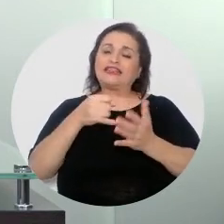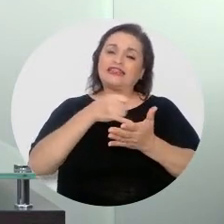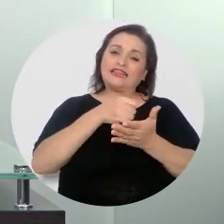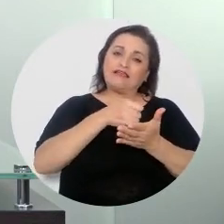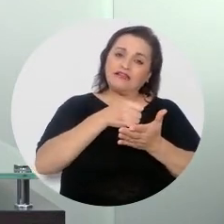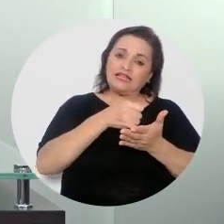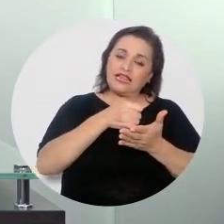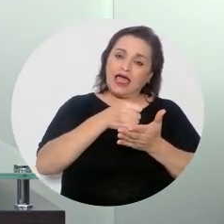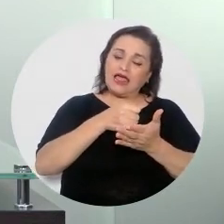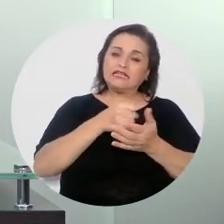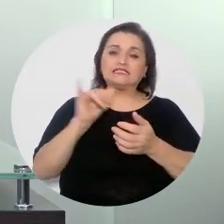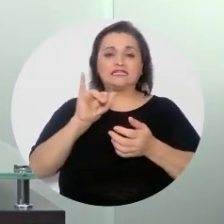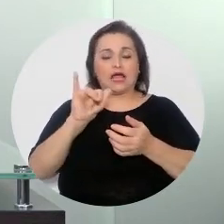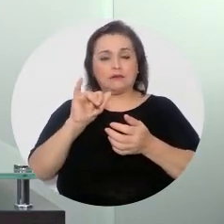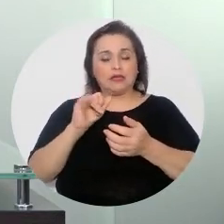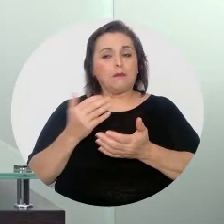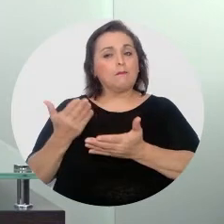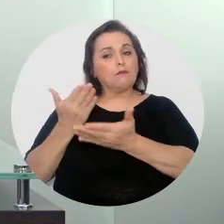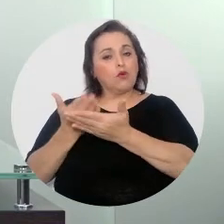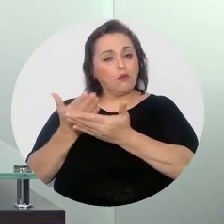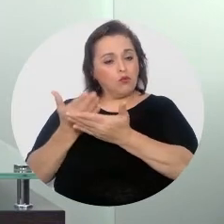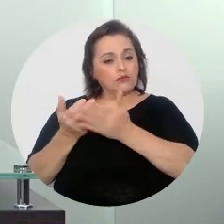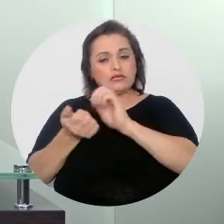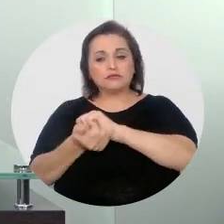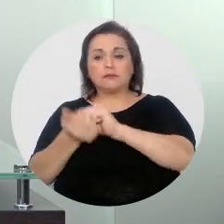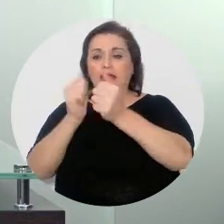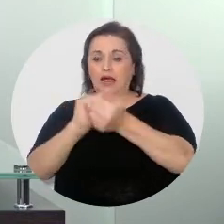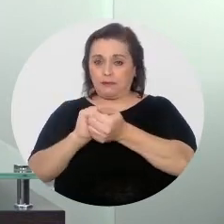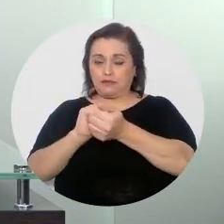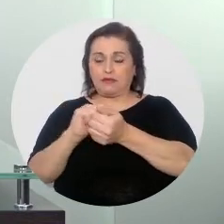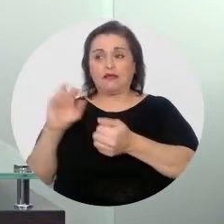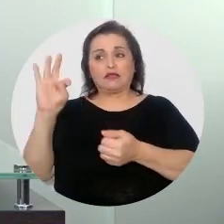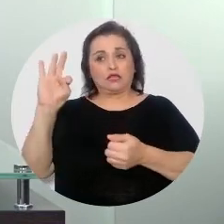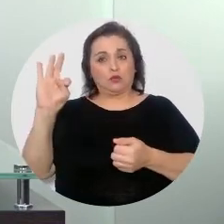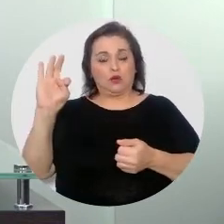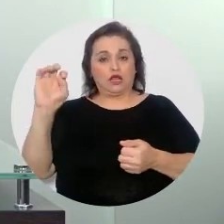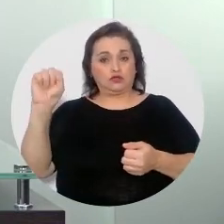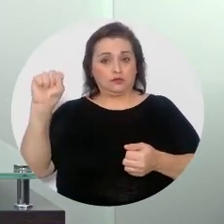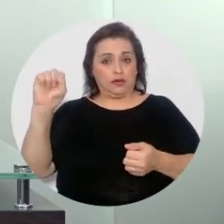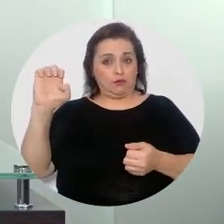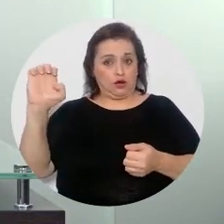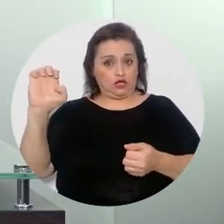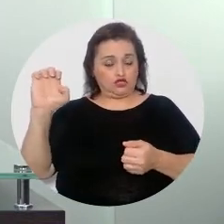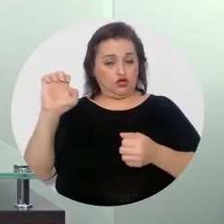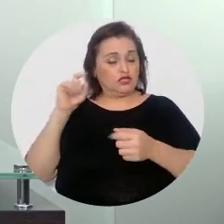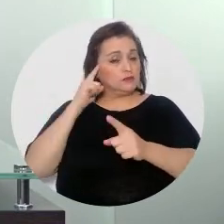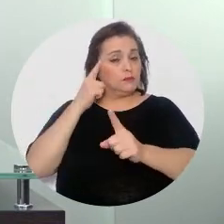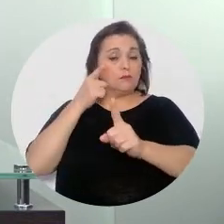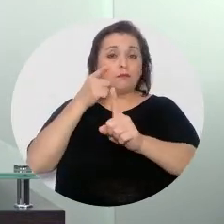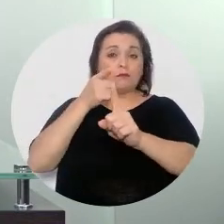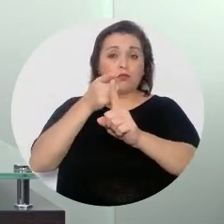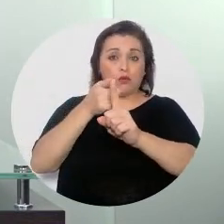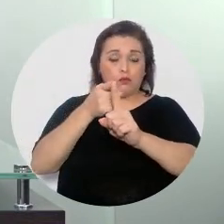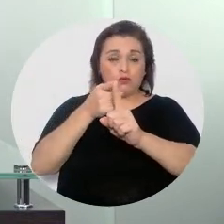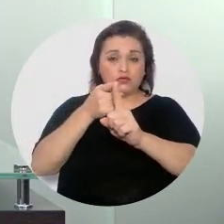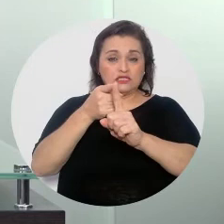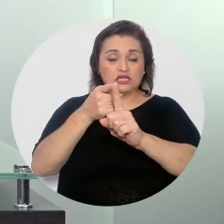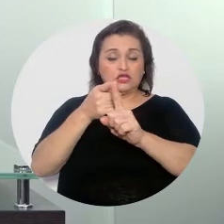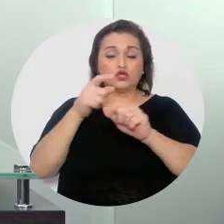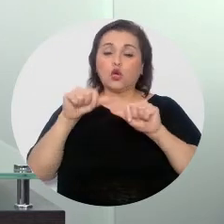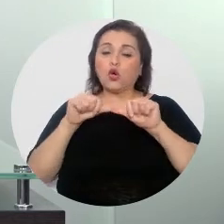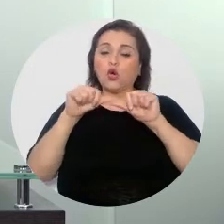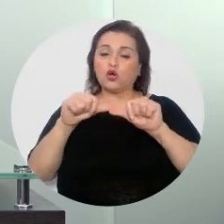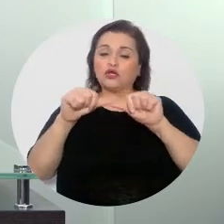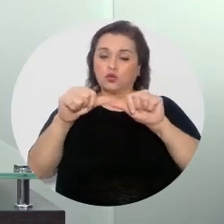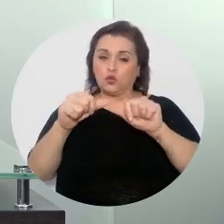son debilidades y también propuestas planteadas por el Tribunal Supremo de Elecciones, con el propósito